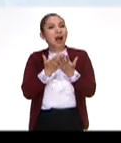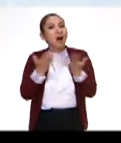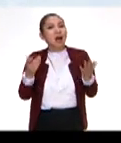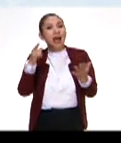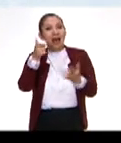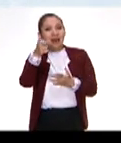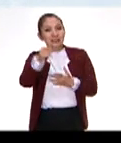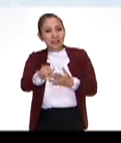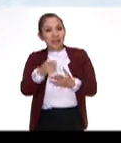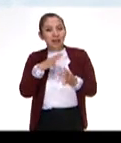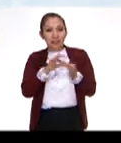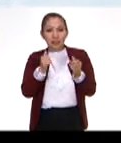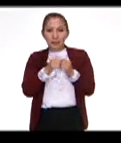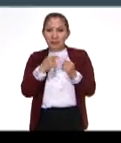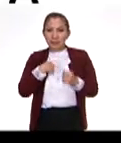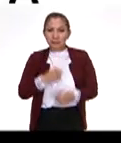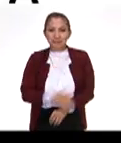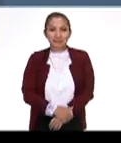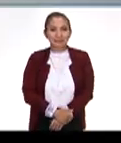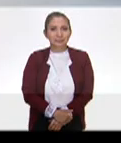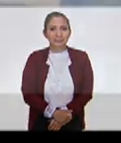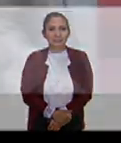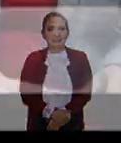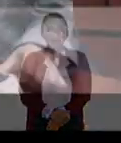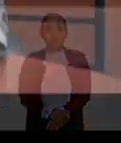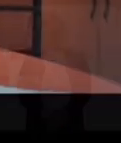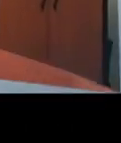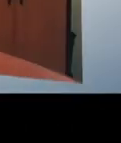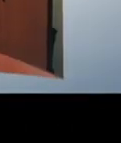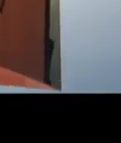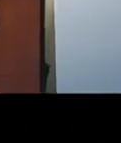de esta manera en Cuenta Conmigo.